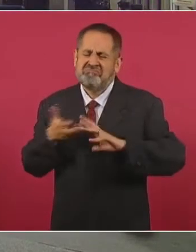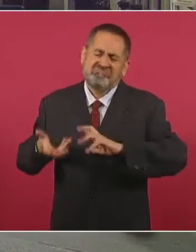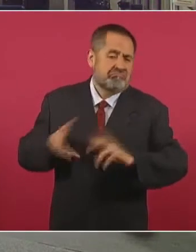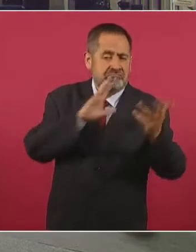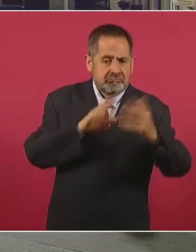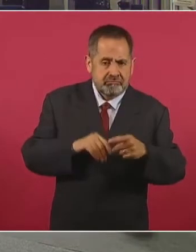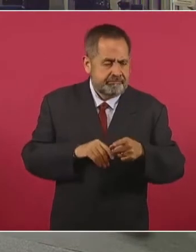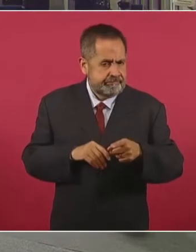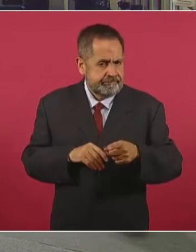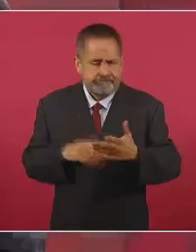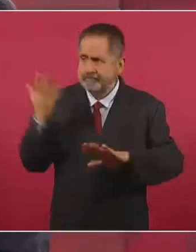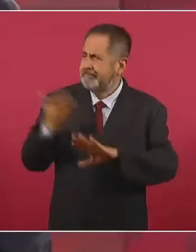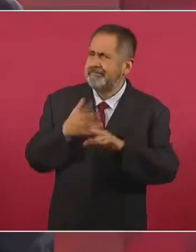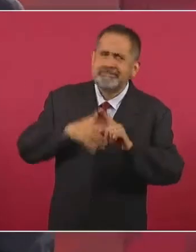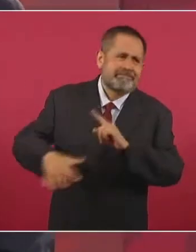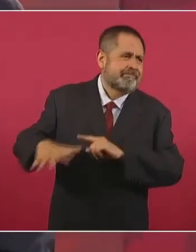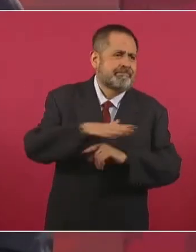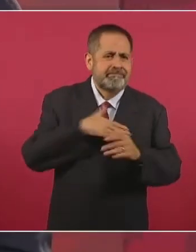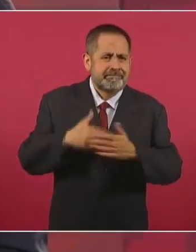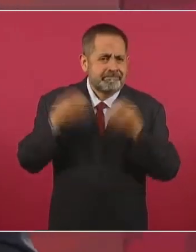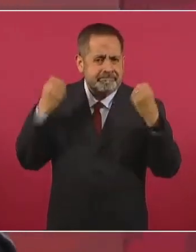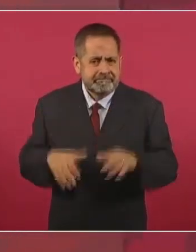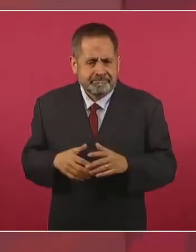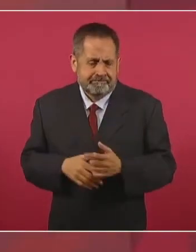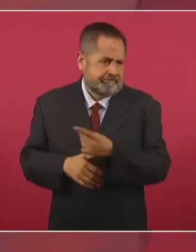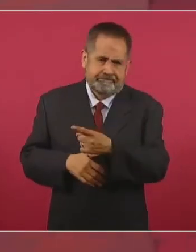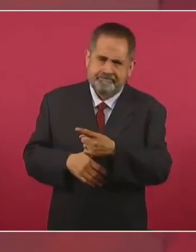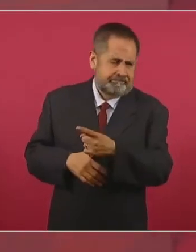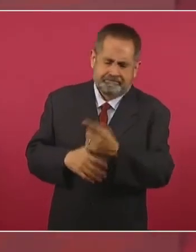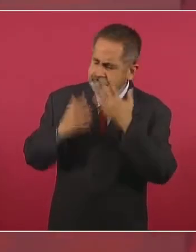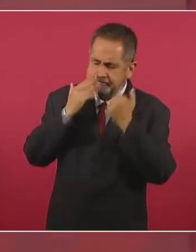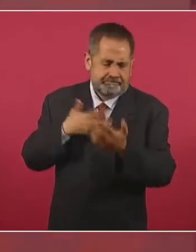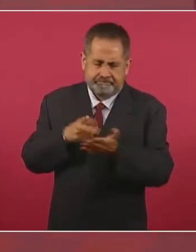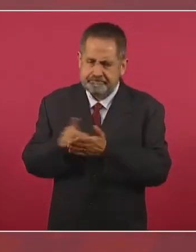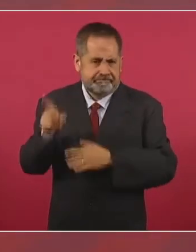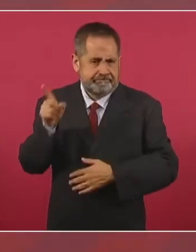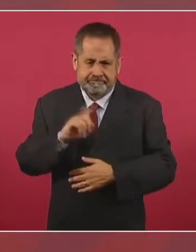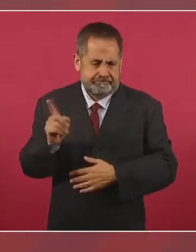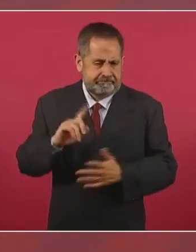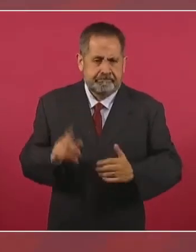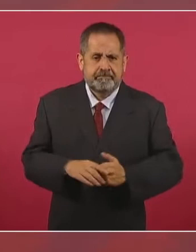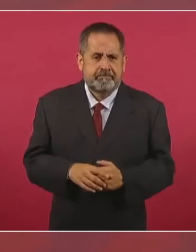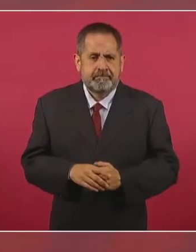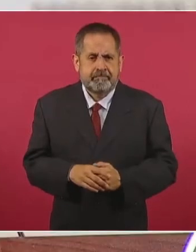para afectar el bienestar de todos los pueblos del mundo